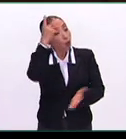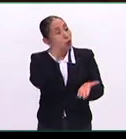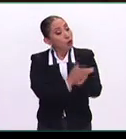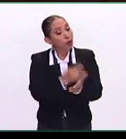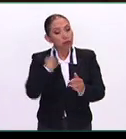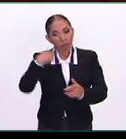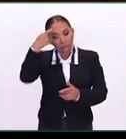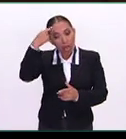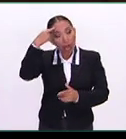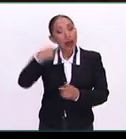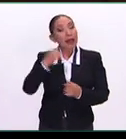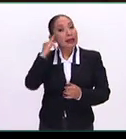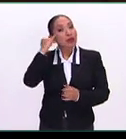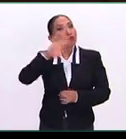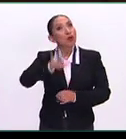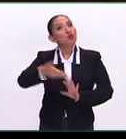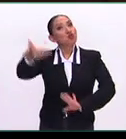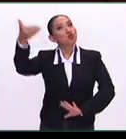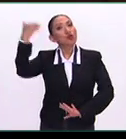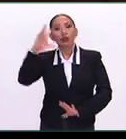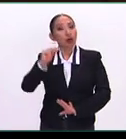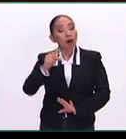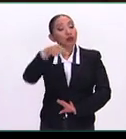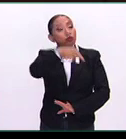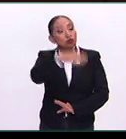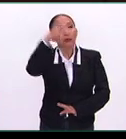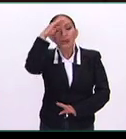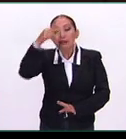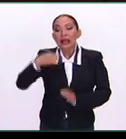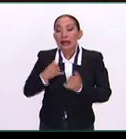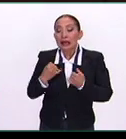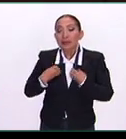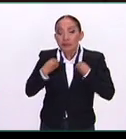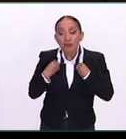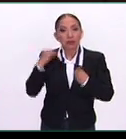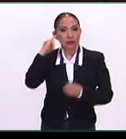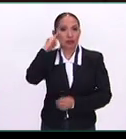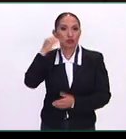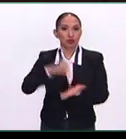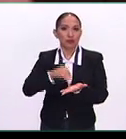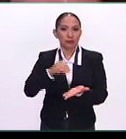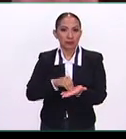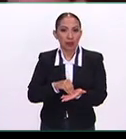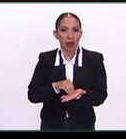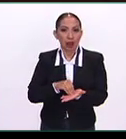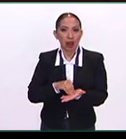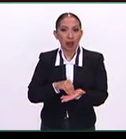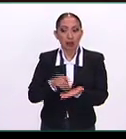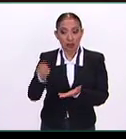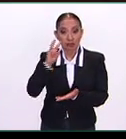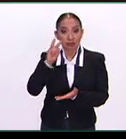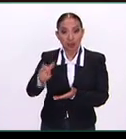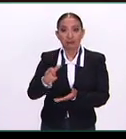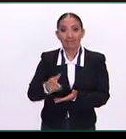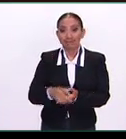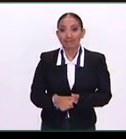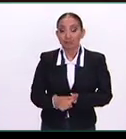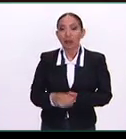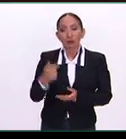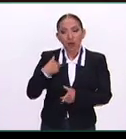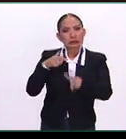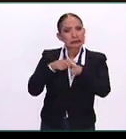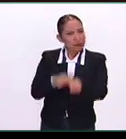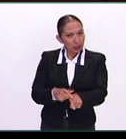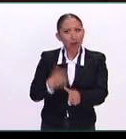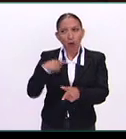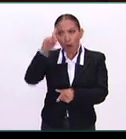solo en los indios muertos, piensa en los indios vivos que siguen fatal. Y yo he